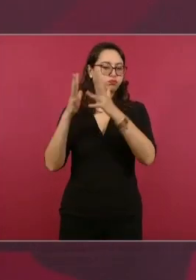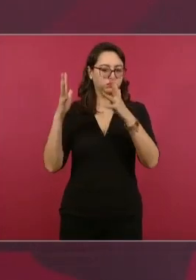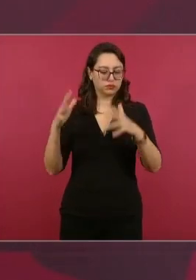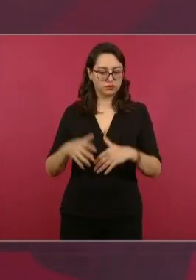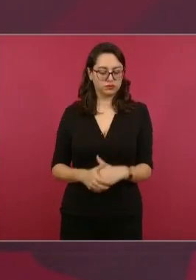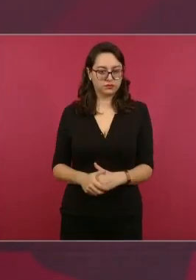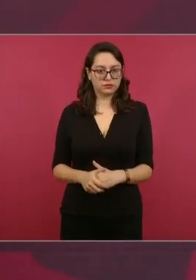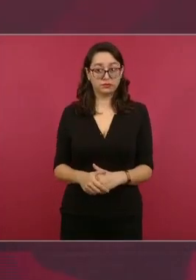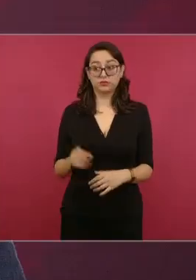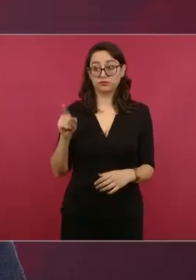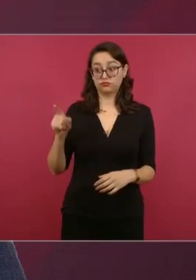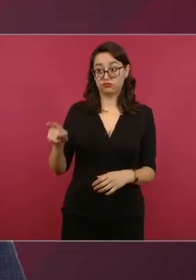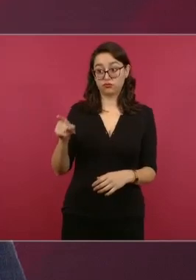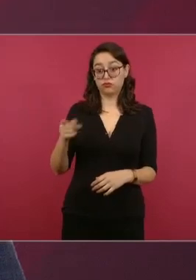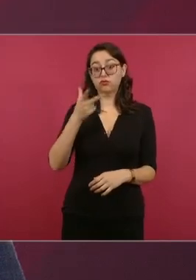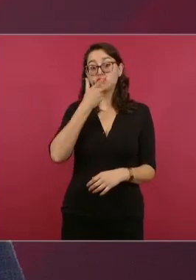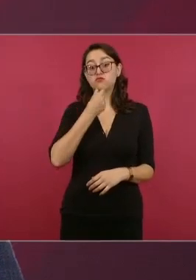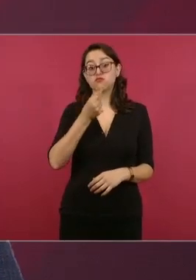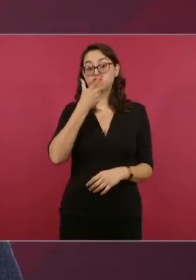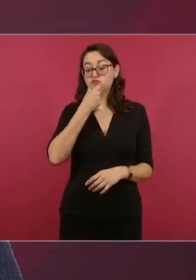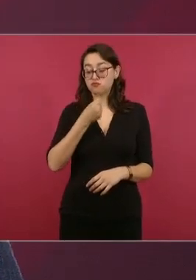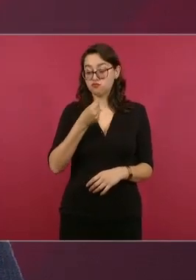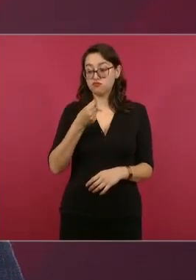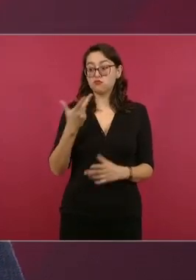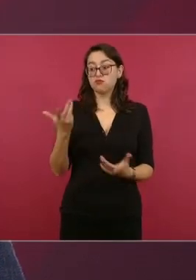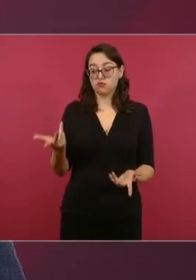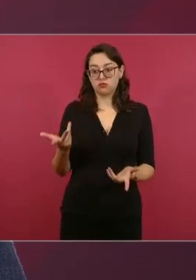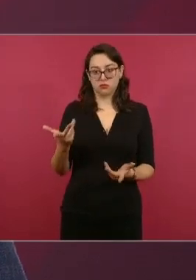debe olvidar que fue médico cirujano.